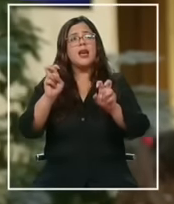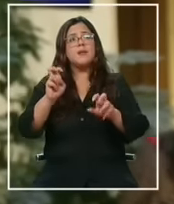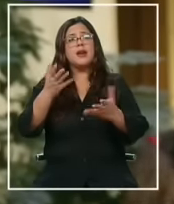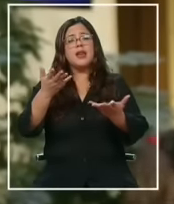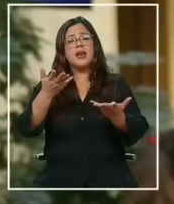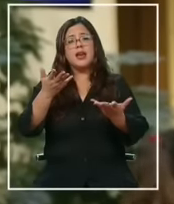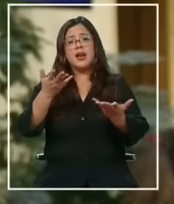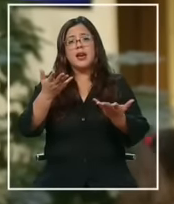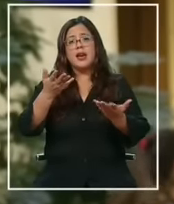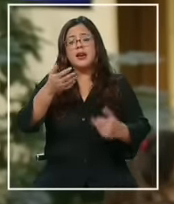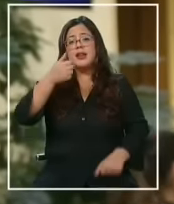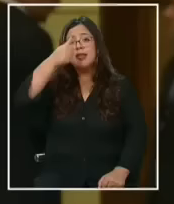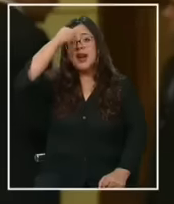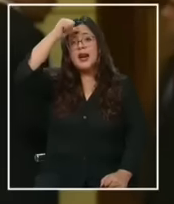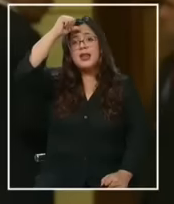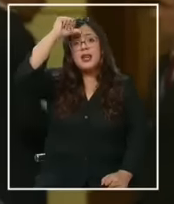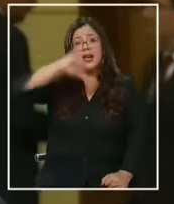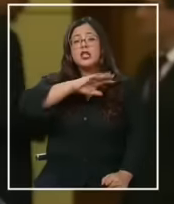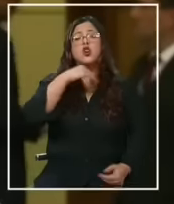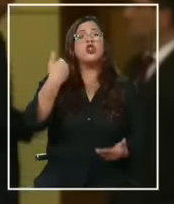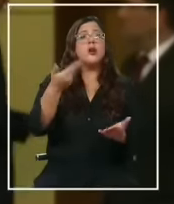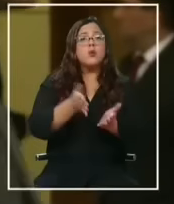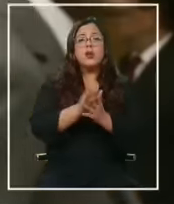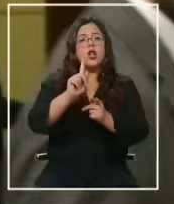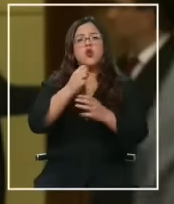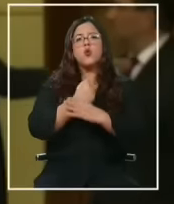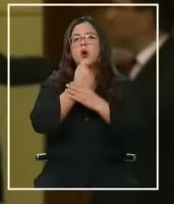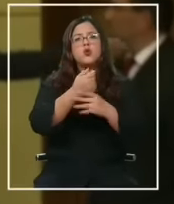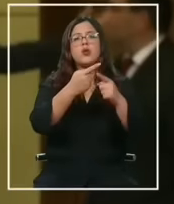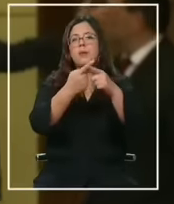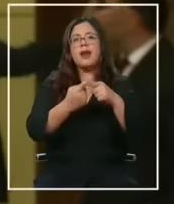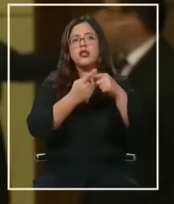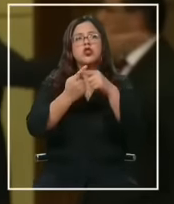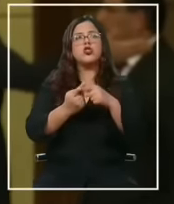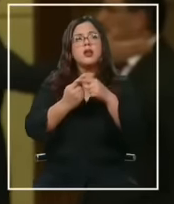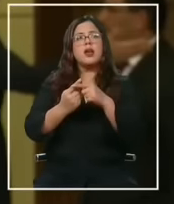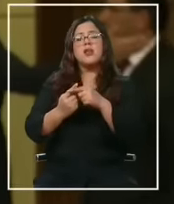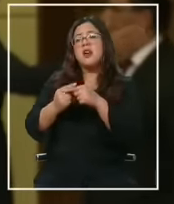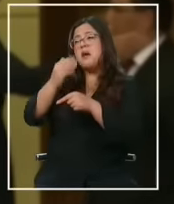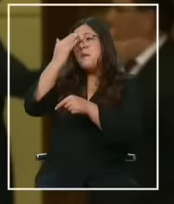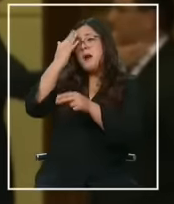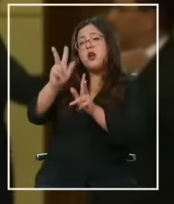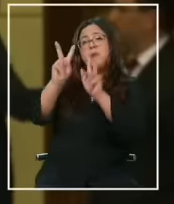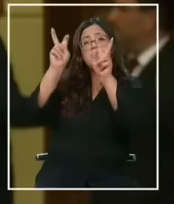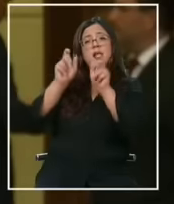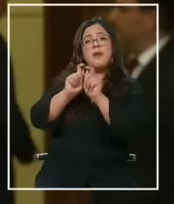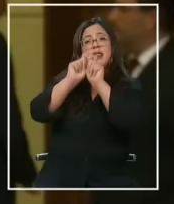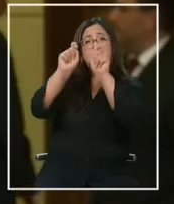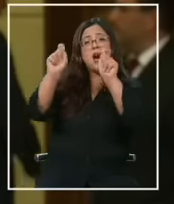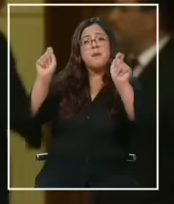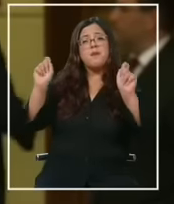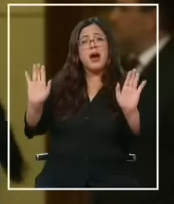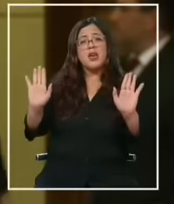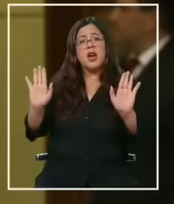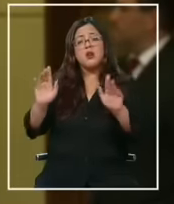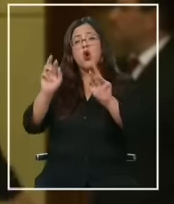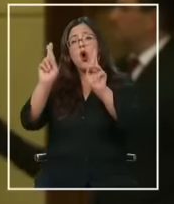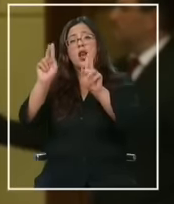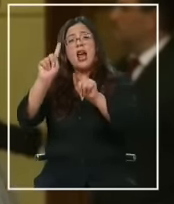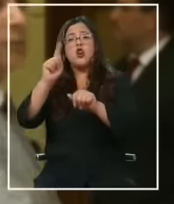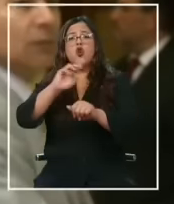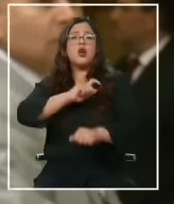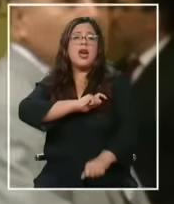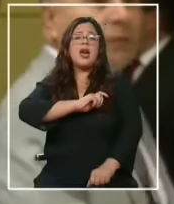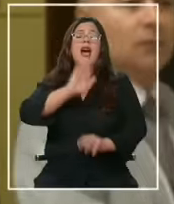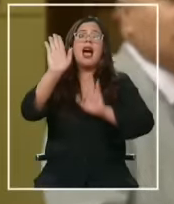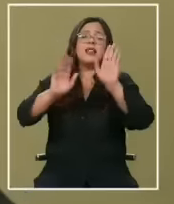ha servido para la paz social. ¿Qué más le hace el tiempo de campaña a las autoridades? Si él quiere dar esa discusión, que no sea candidato a gobernador y se venga al